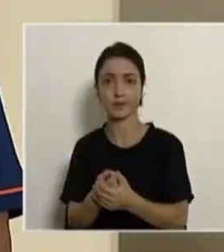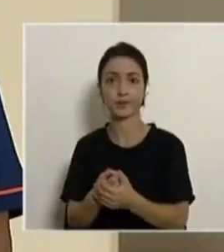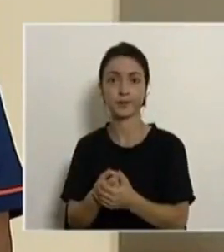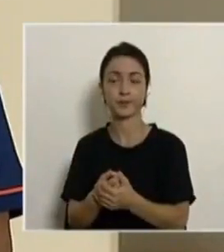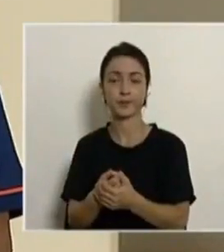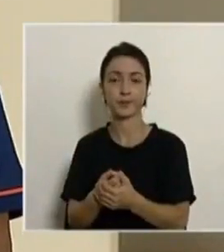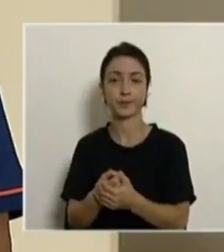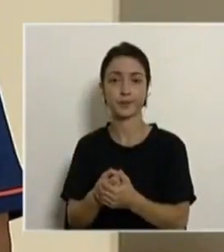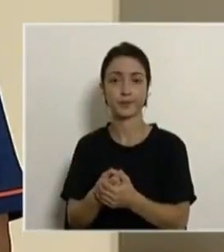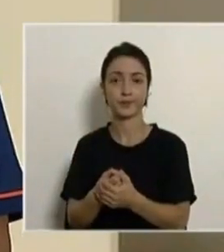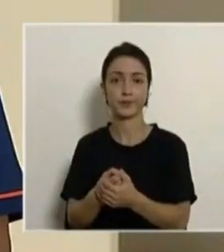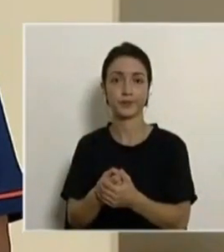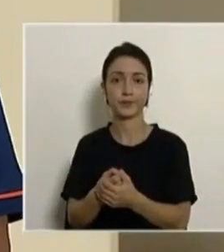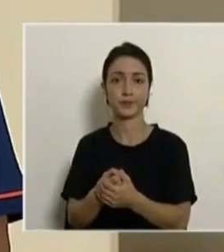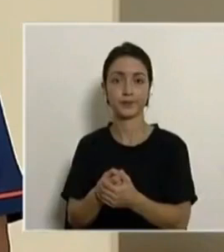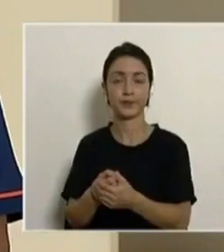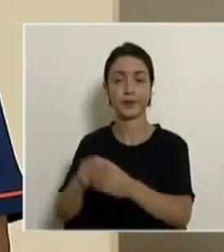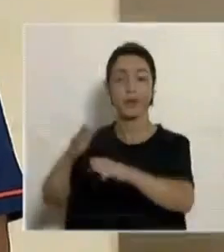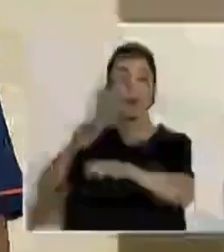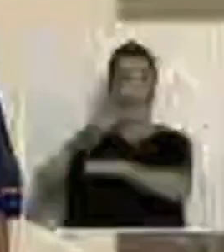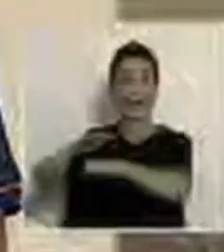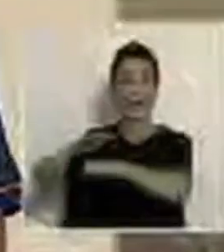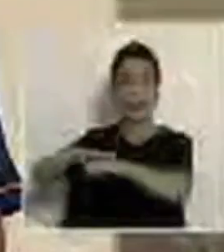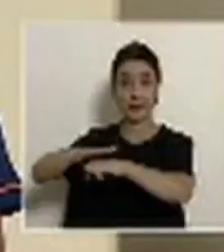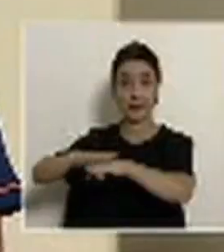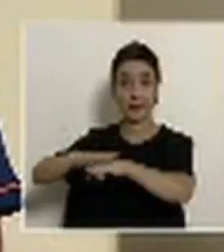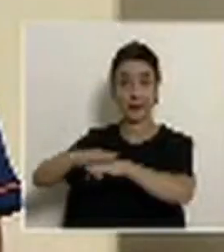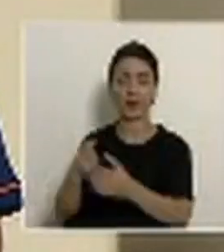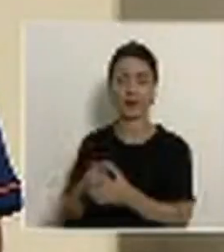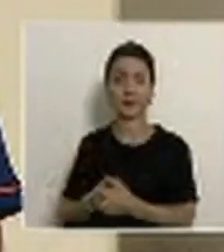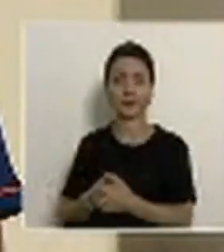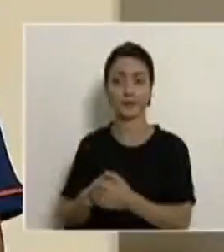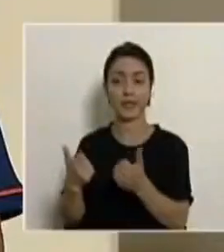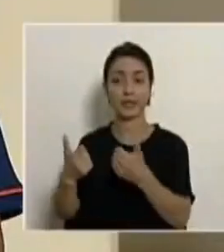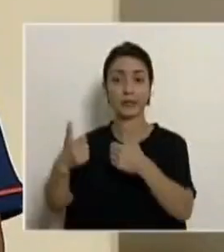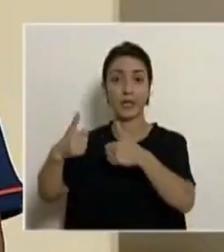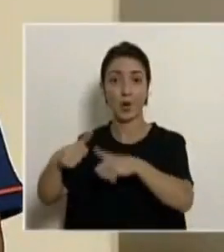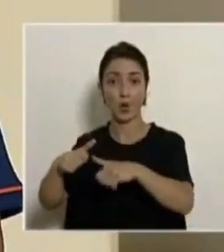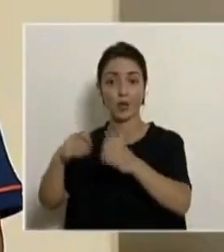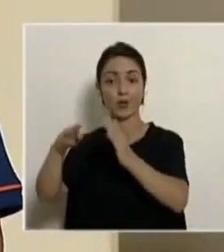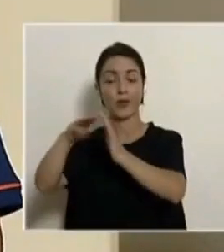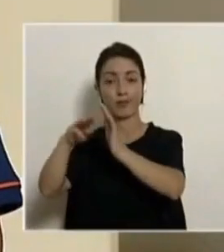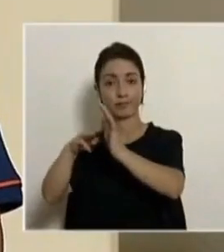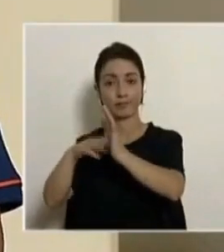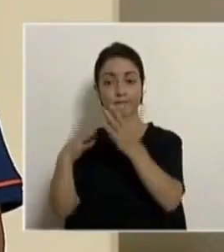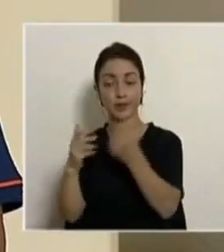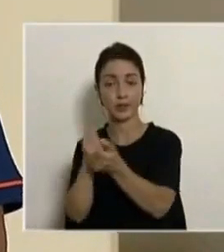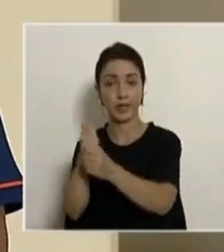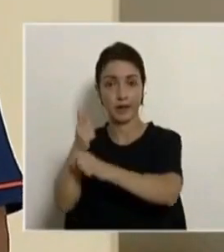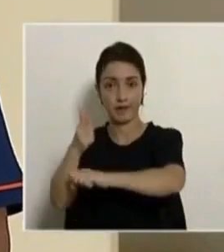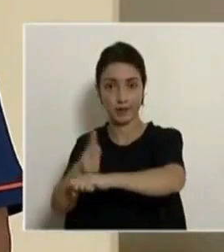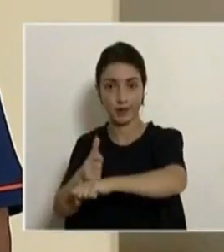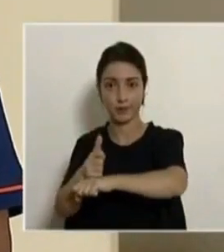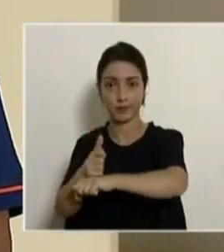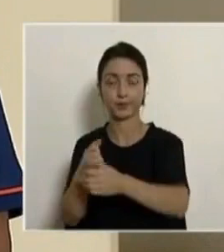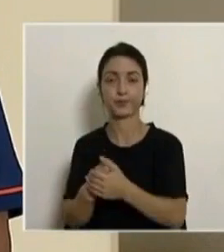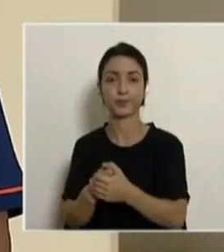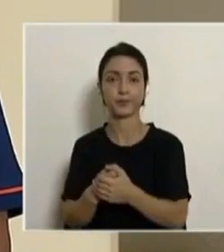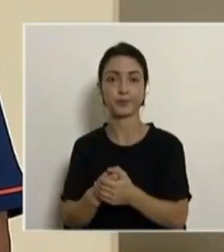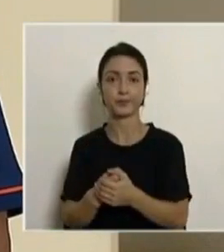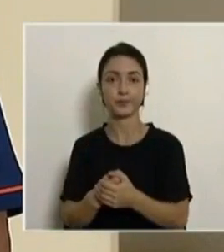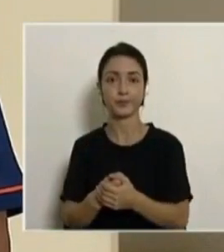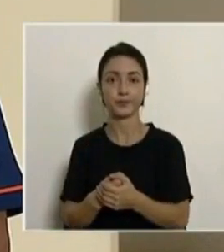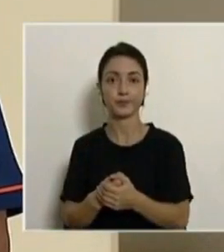permita hacer, de acuerdo al decreto ejecutivo y alineamiento establecido, el